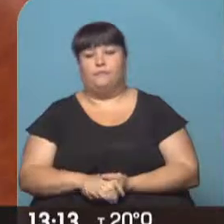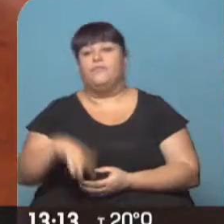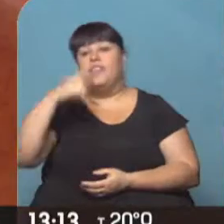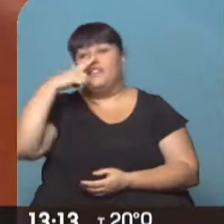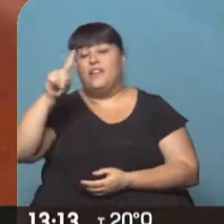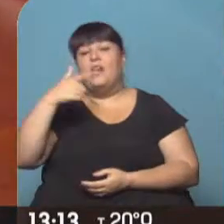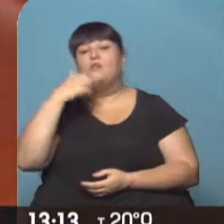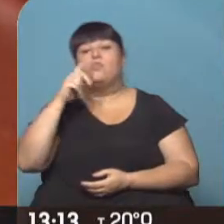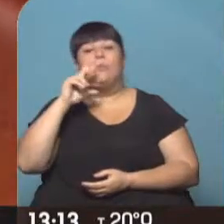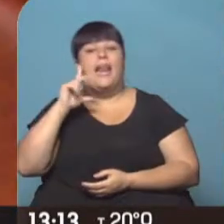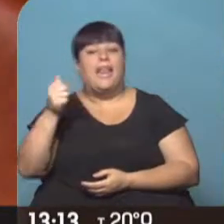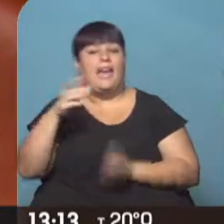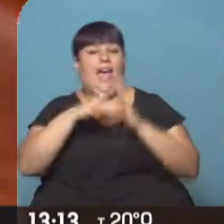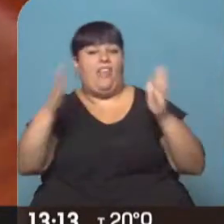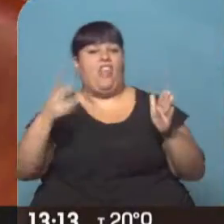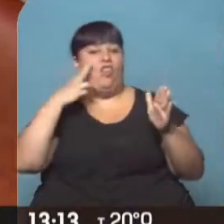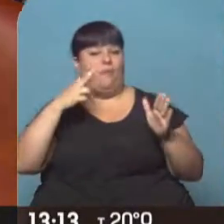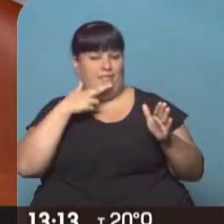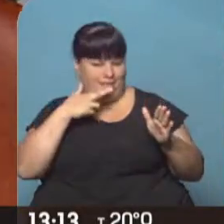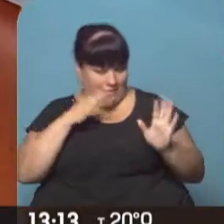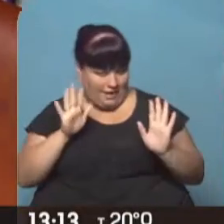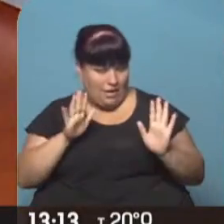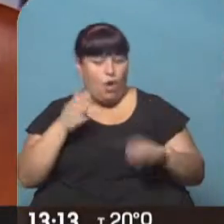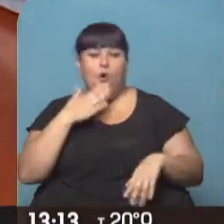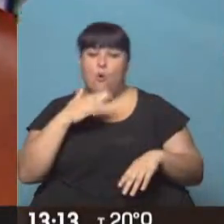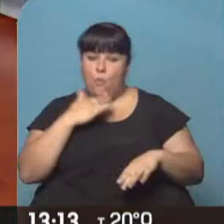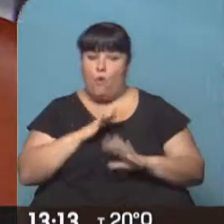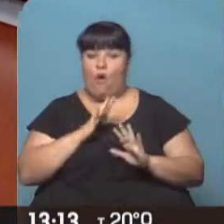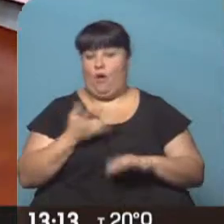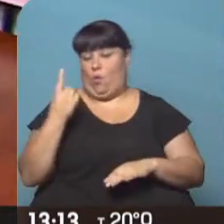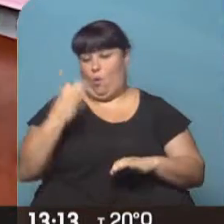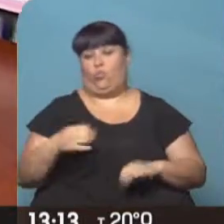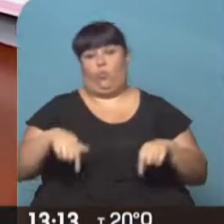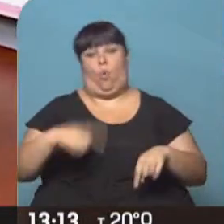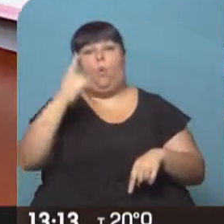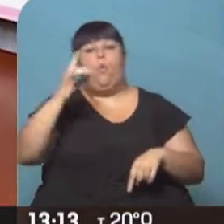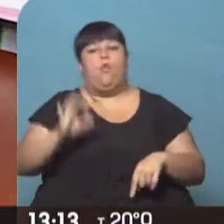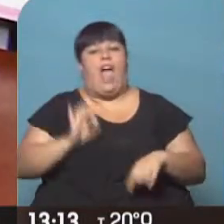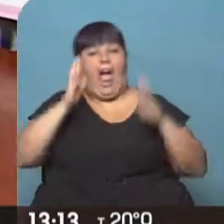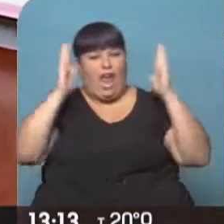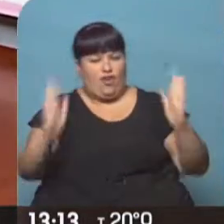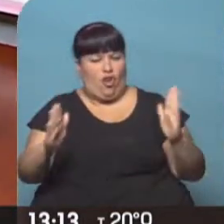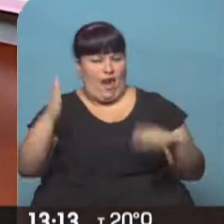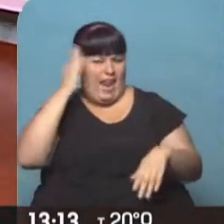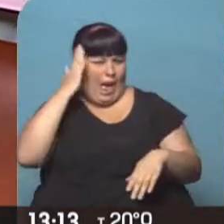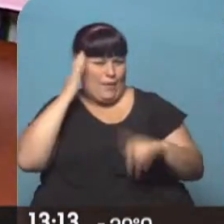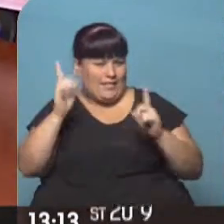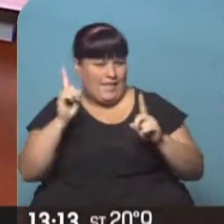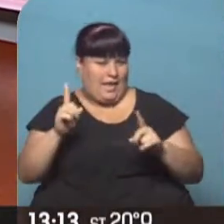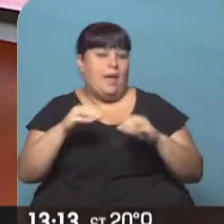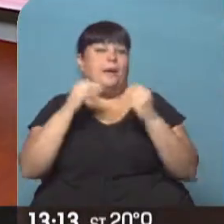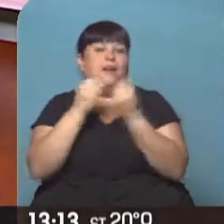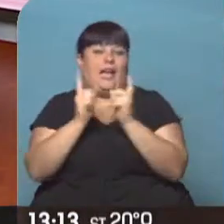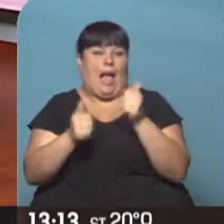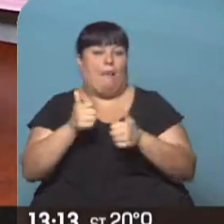Final de la Superliga por 2017 con un Boca que acaba de cumplir un año como líder, contando el